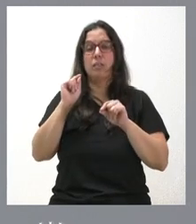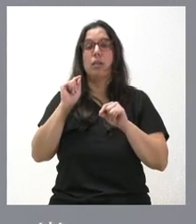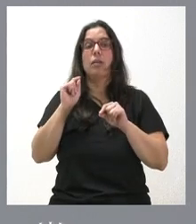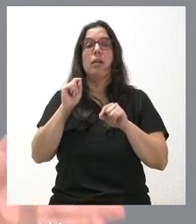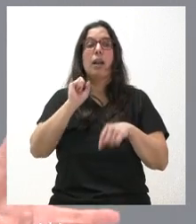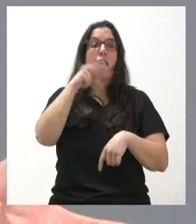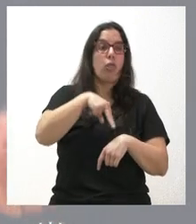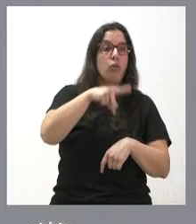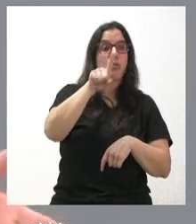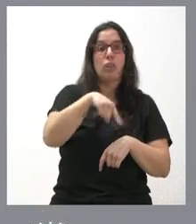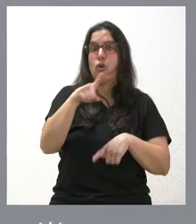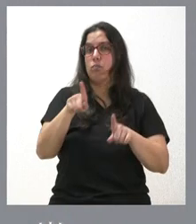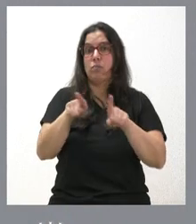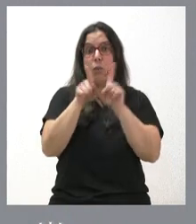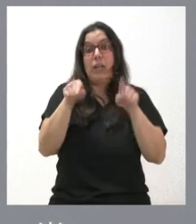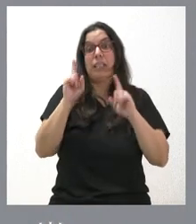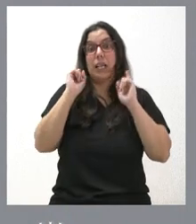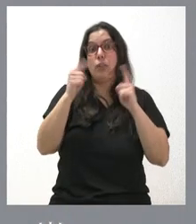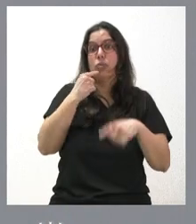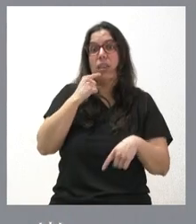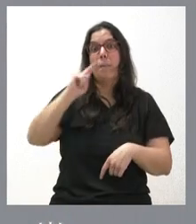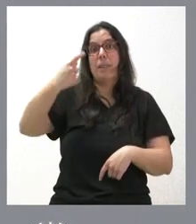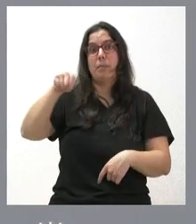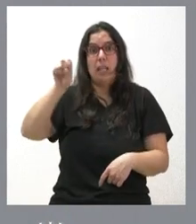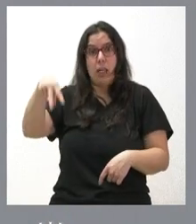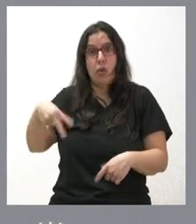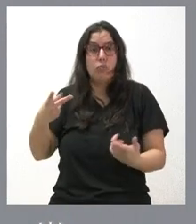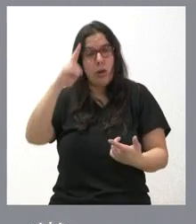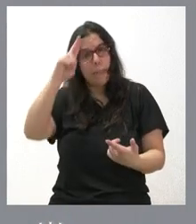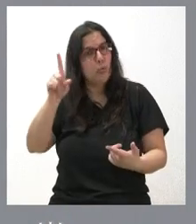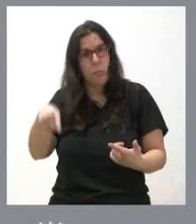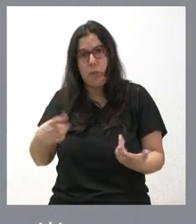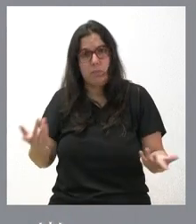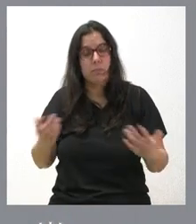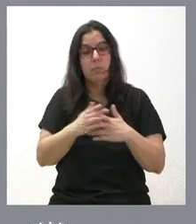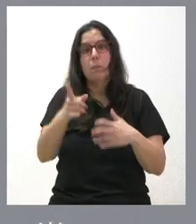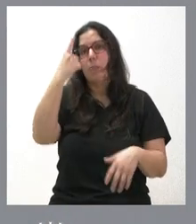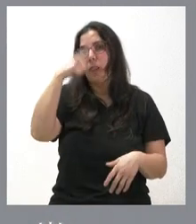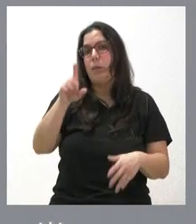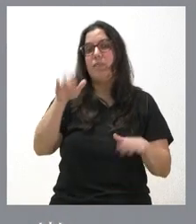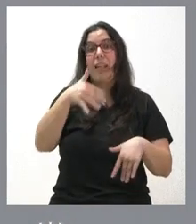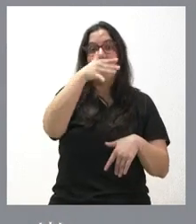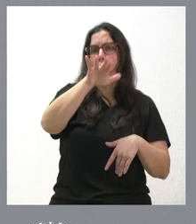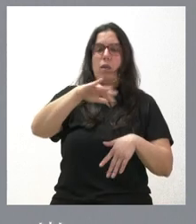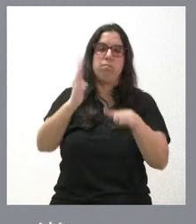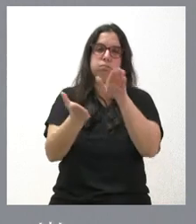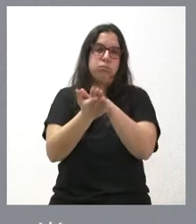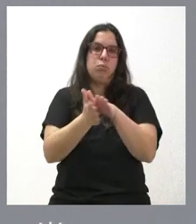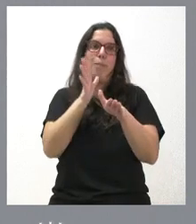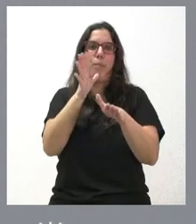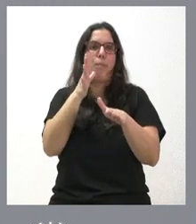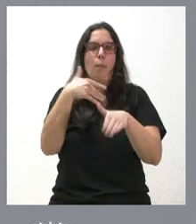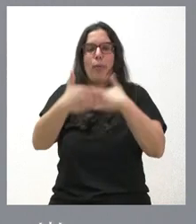Y en este caso concreto dieron la razón al vicepresidente y también lo respetamos y como ustedes saben se archivó la denuncia por no haber causa y